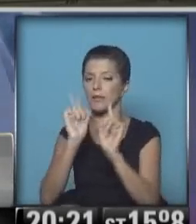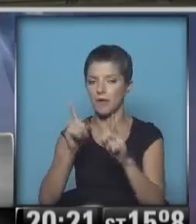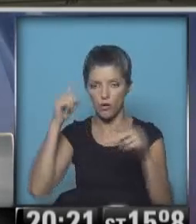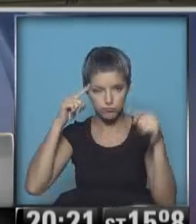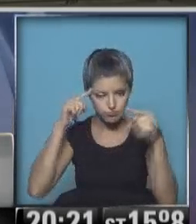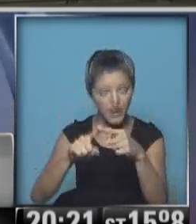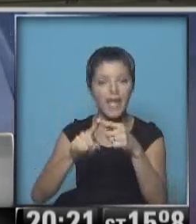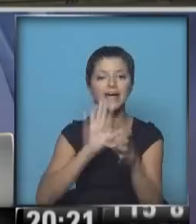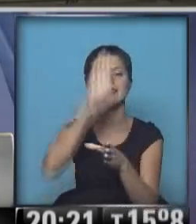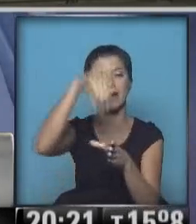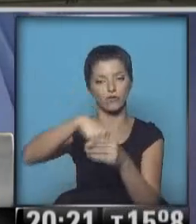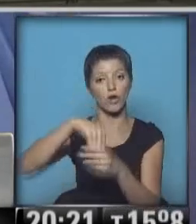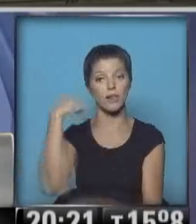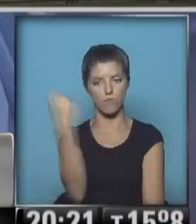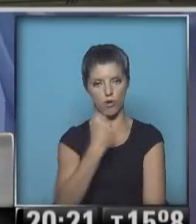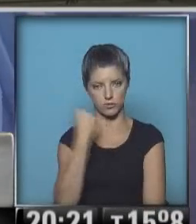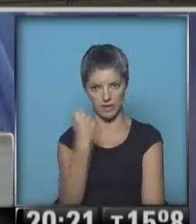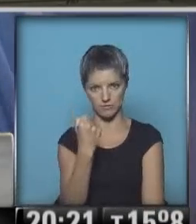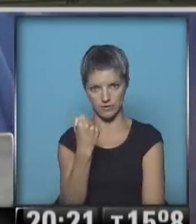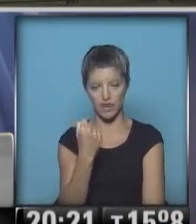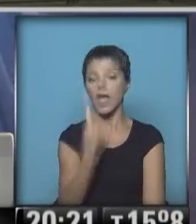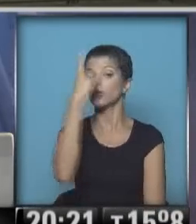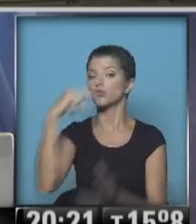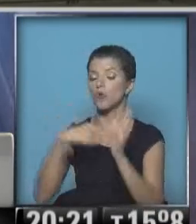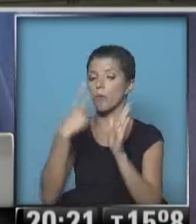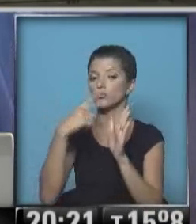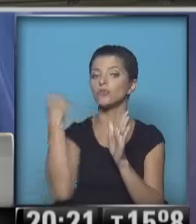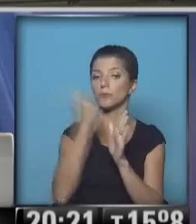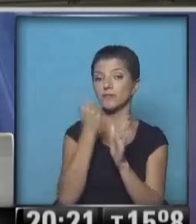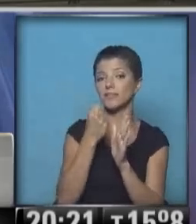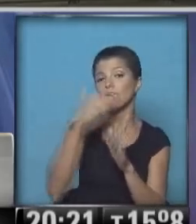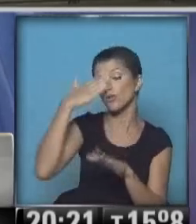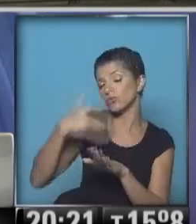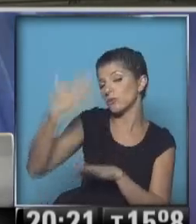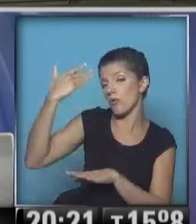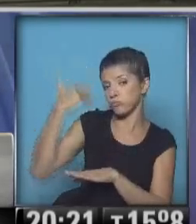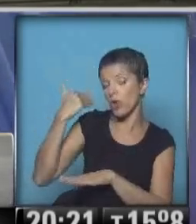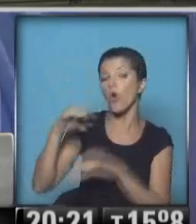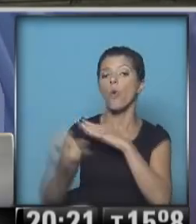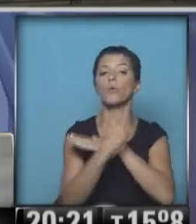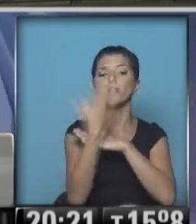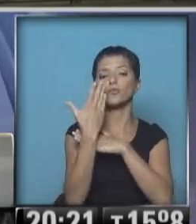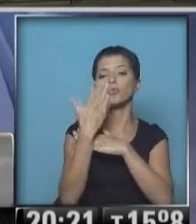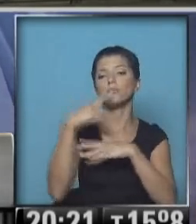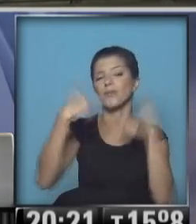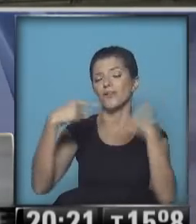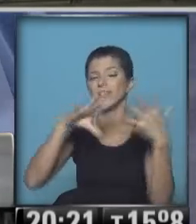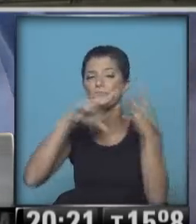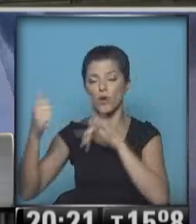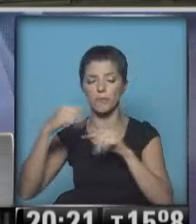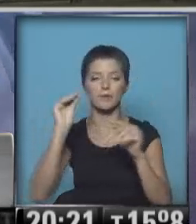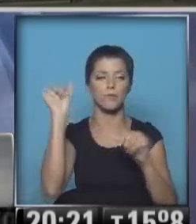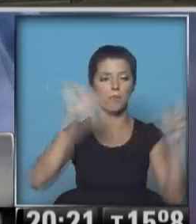integración muy fuerte este es uno de los elementos centrales que en este último tiempo unasur había perdido por múltiples motivos se